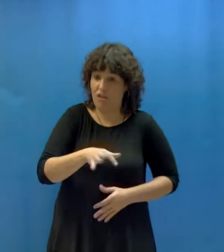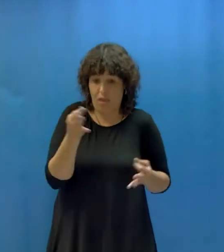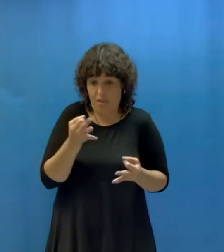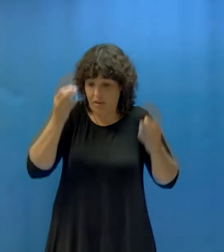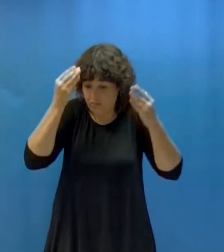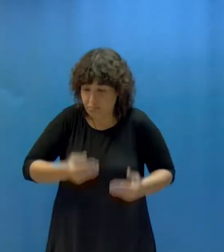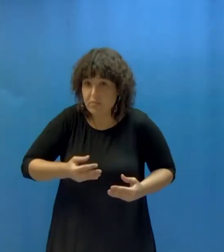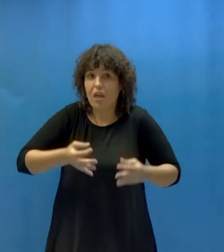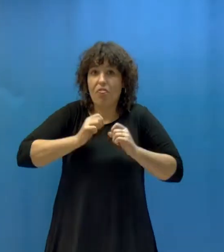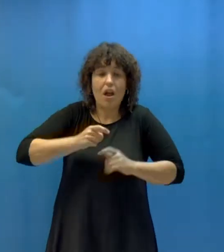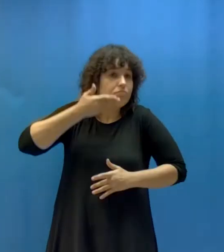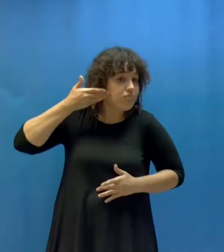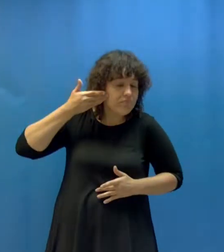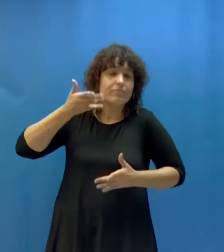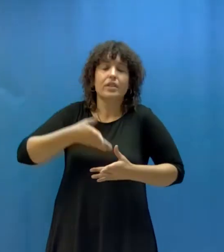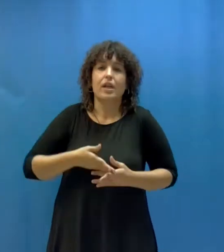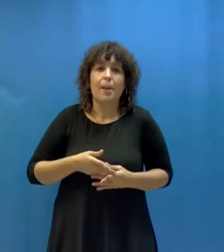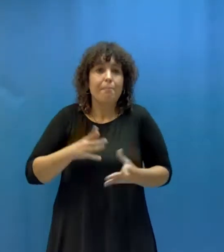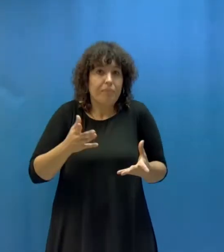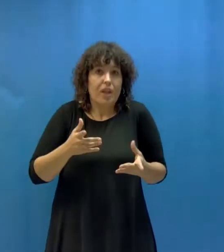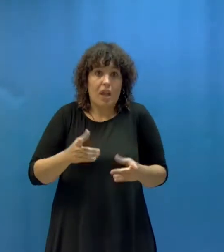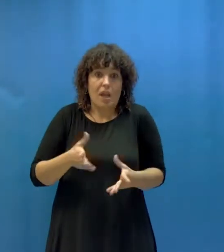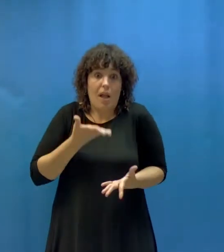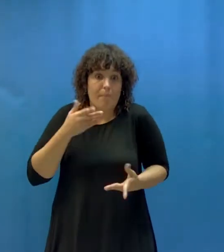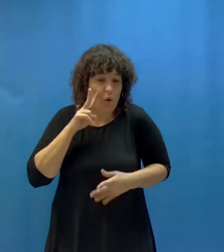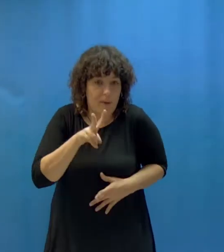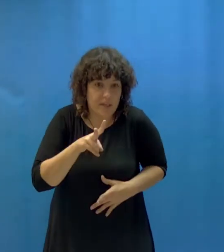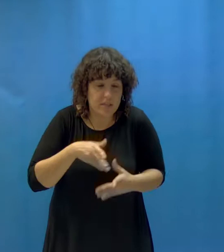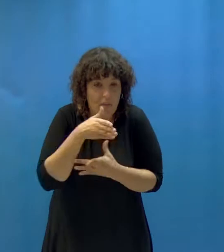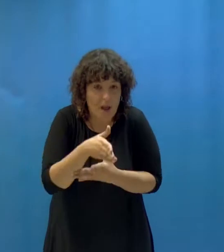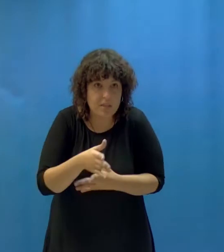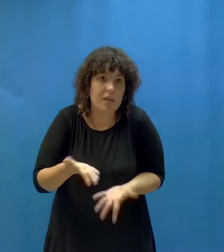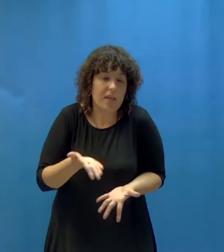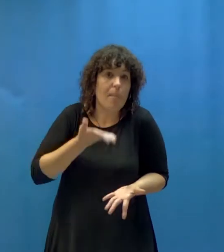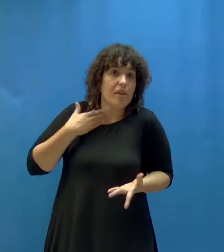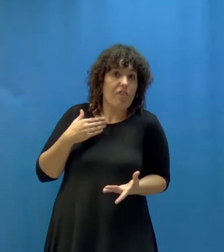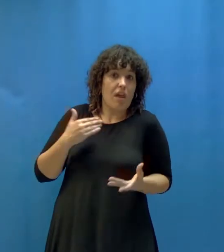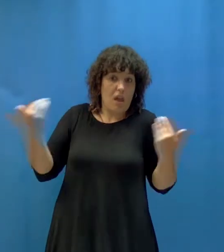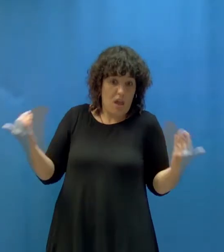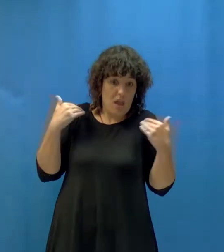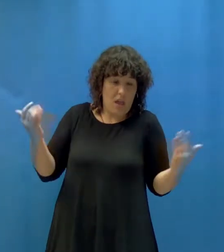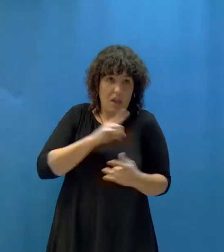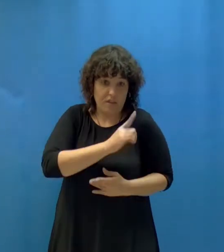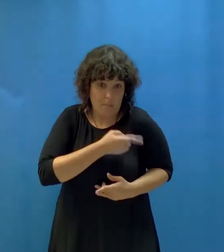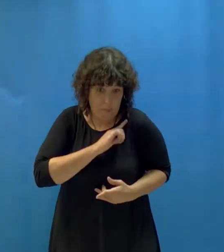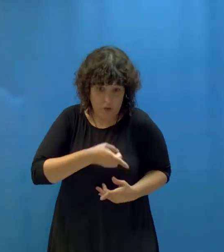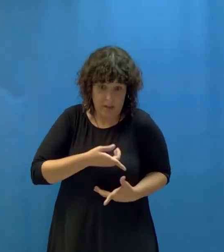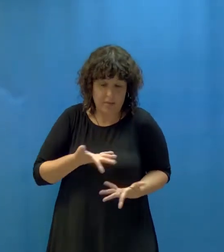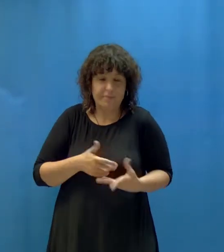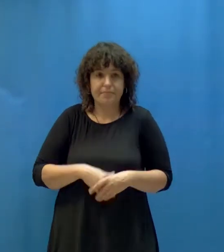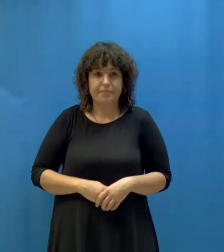de fomentar nuestro deporte, la afición y las ganas de practicarlo. Y, por tanto, contiene la posibilidad de expandir la práctica deportiva en nuestra ciudad.